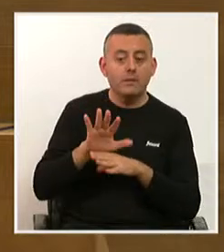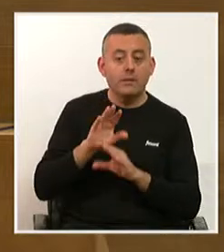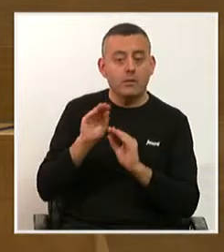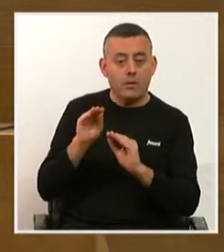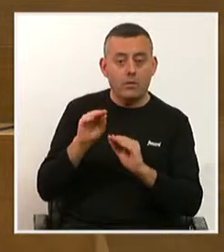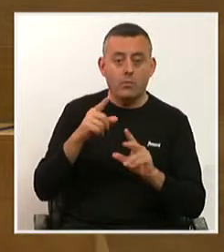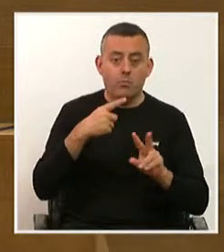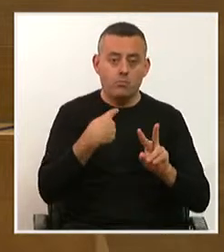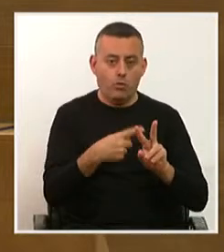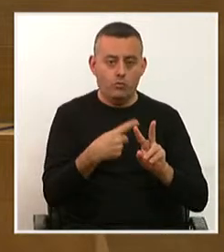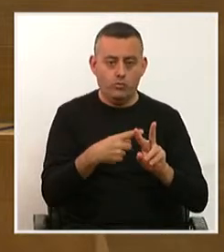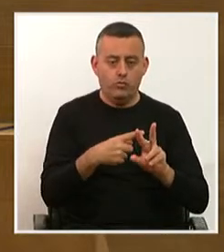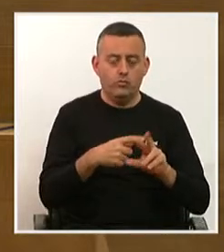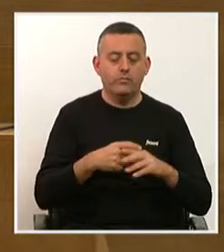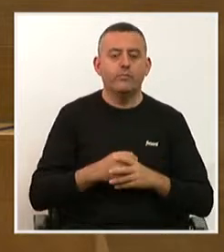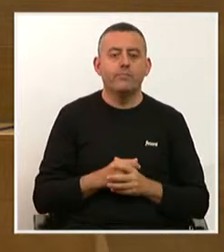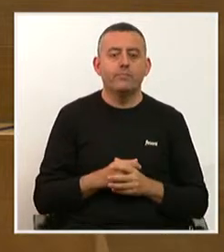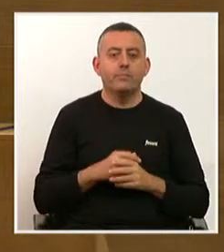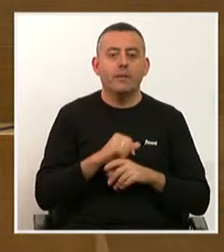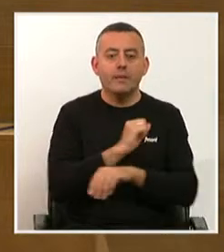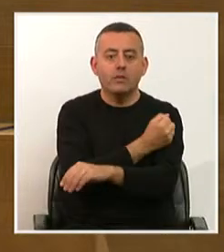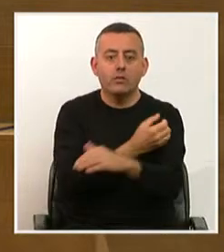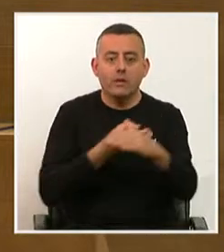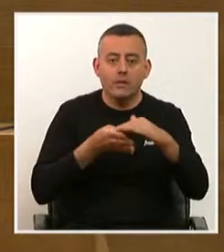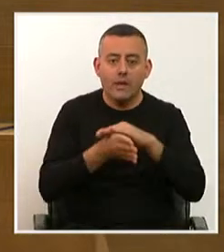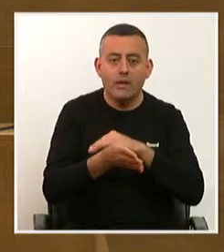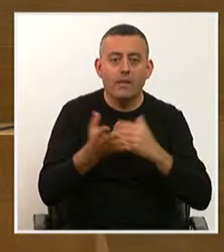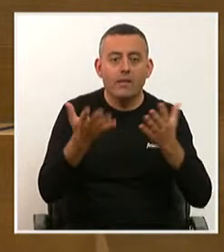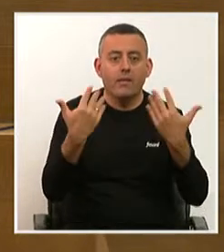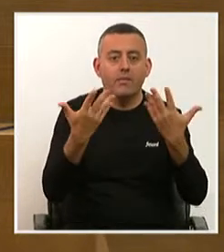vox cortes valencianas registro de entrada